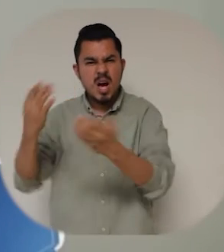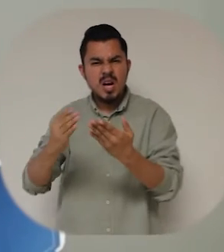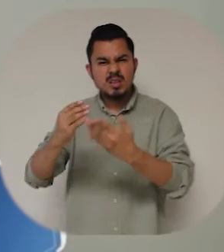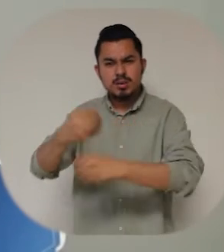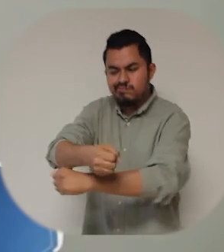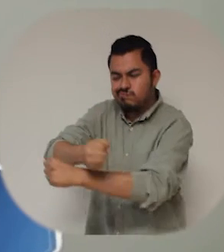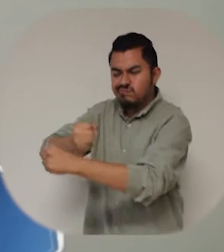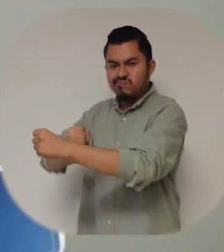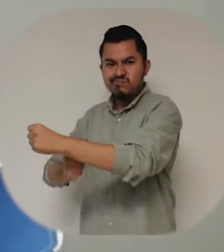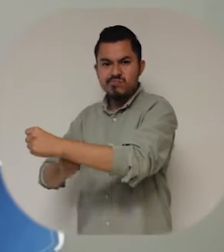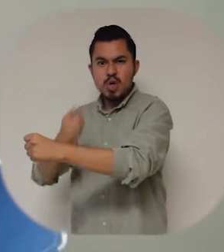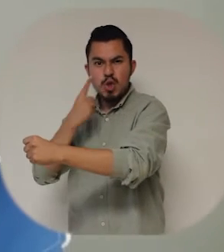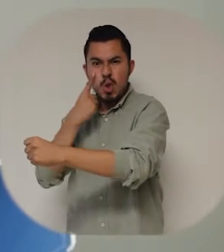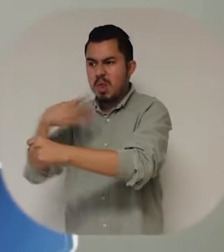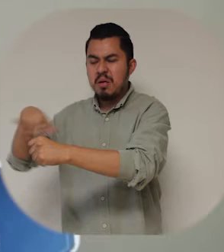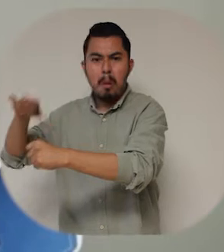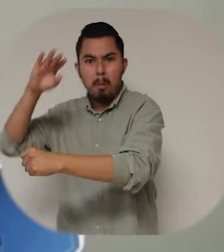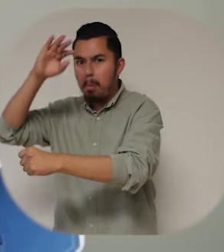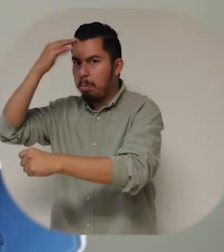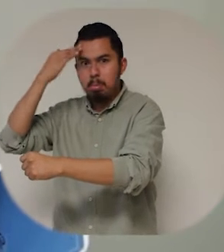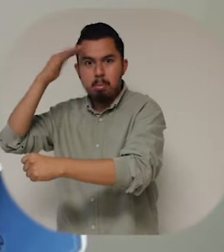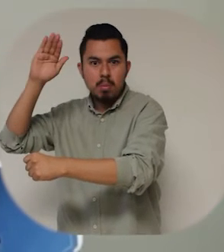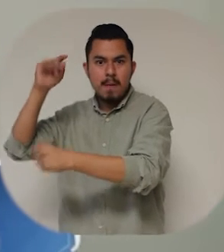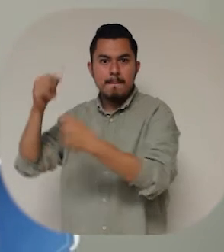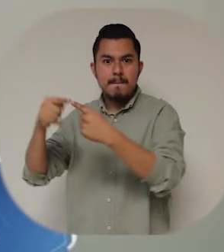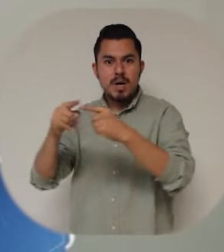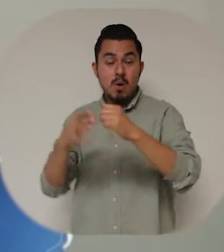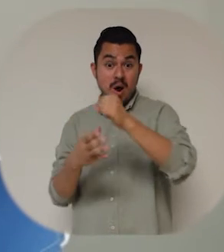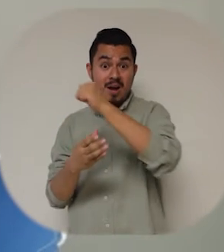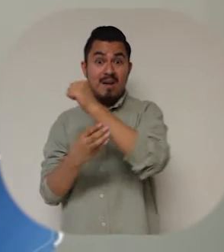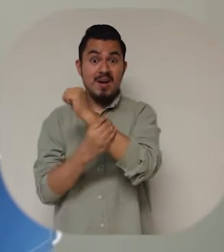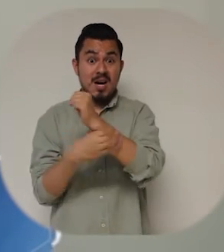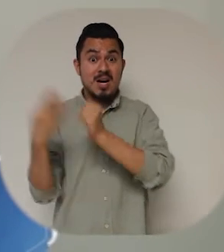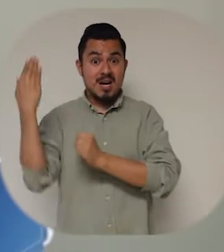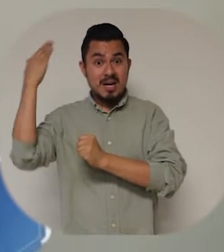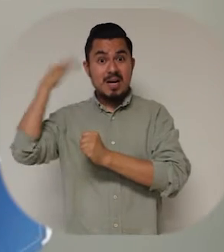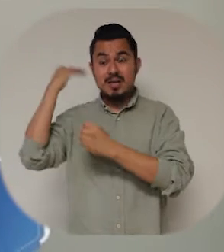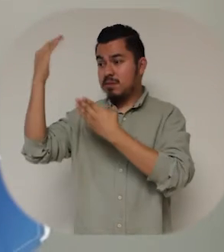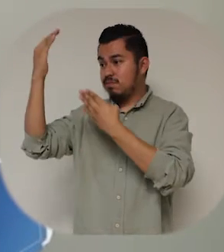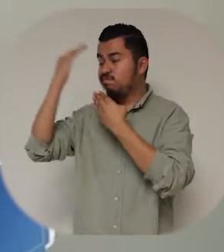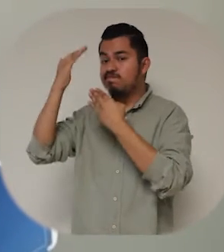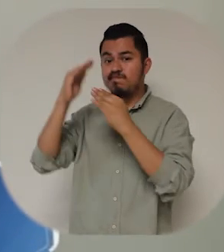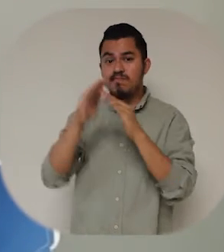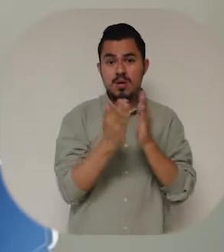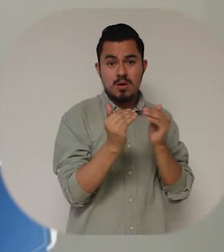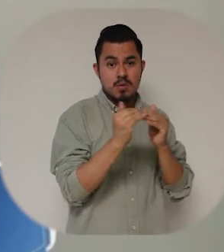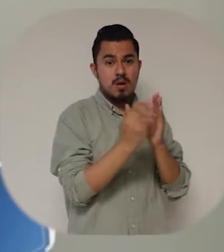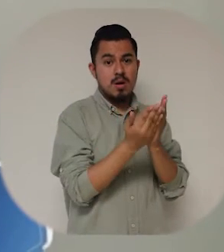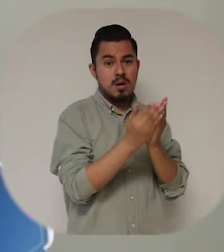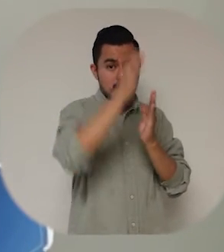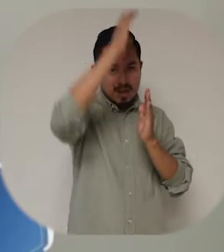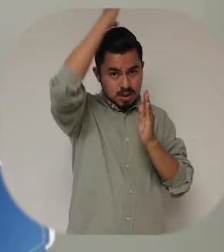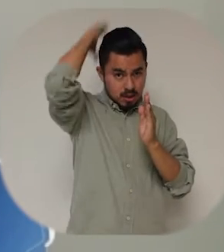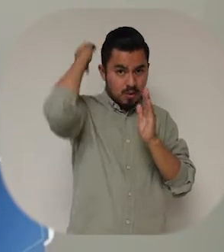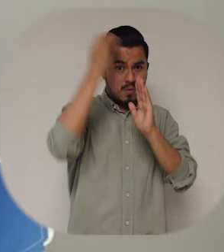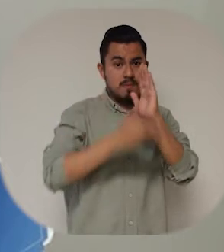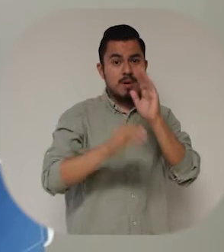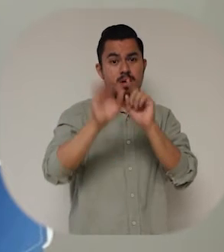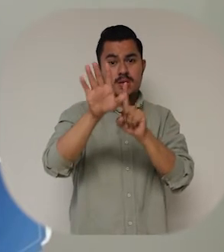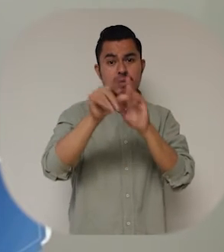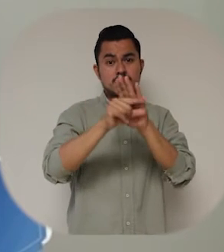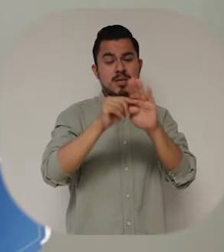obedecido. Romanos 6:16. ¿No sabéis que si os sometéis a alguien como esclavos para obedecerle, sois esclavos de aquel a